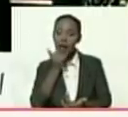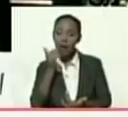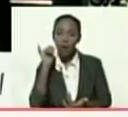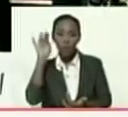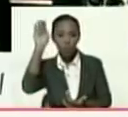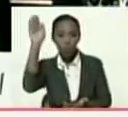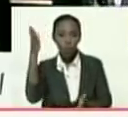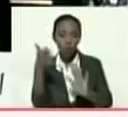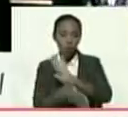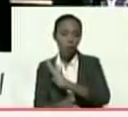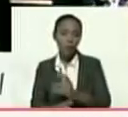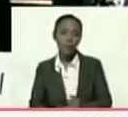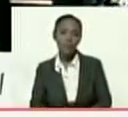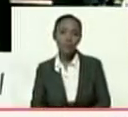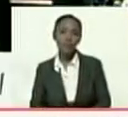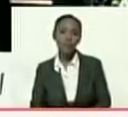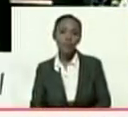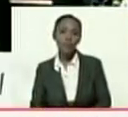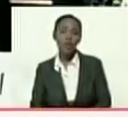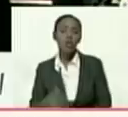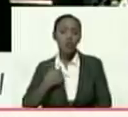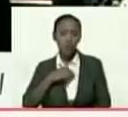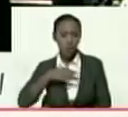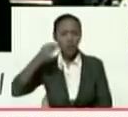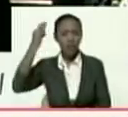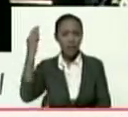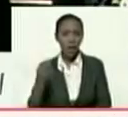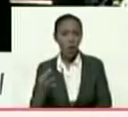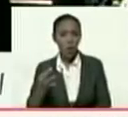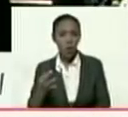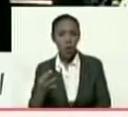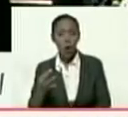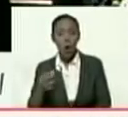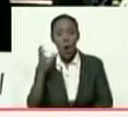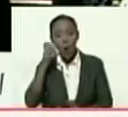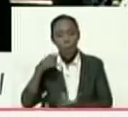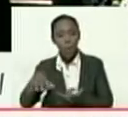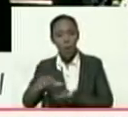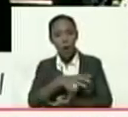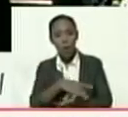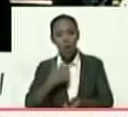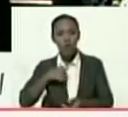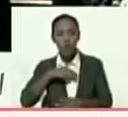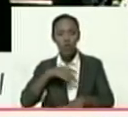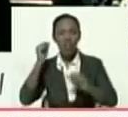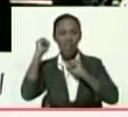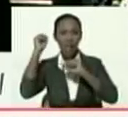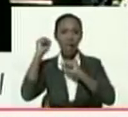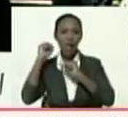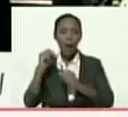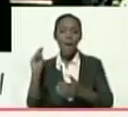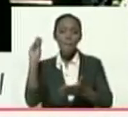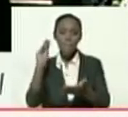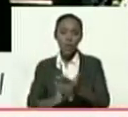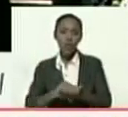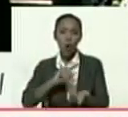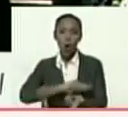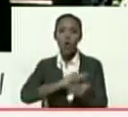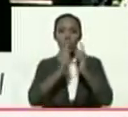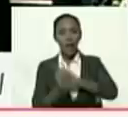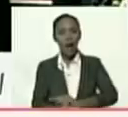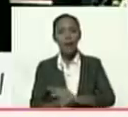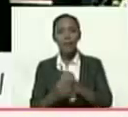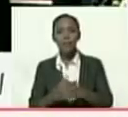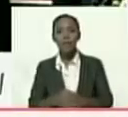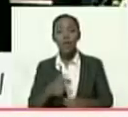estamos seguros que los no alineados van a manifestar su posición contraria. Y no solo eso que estamos